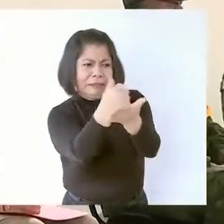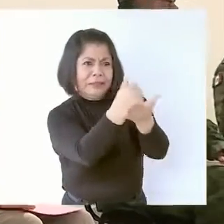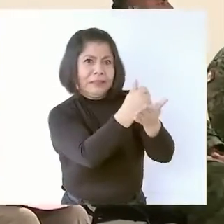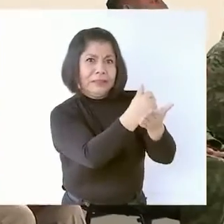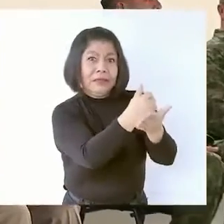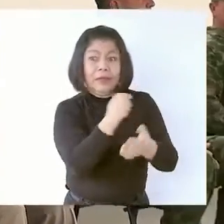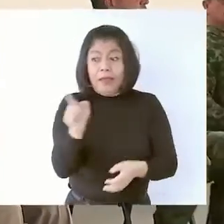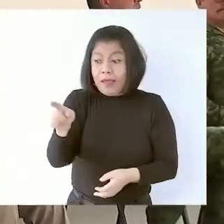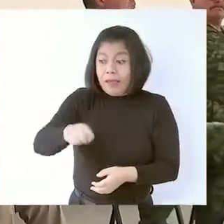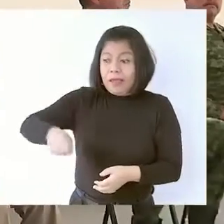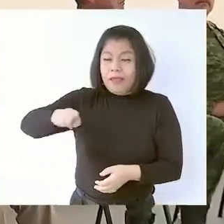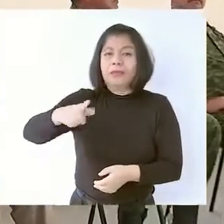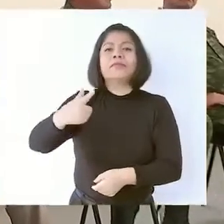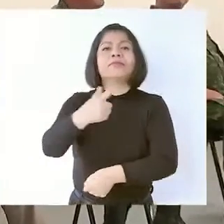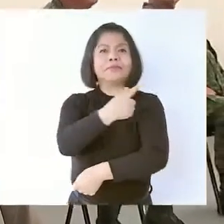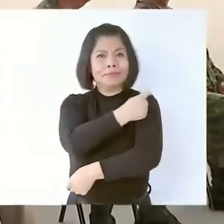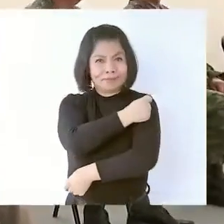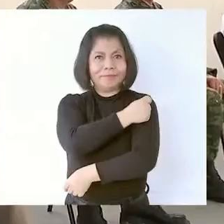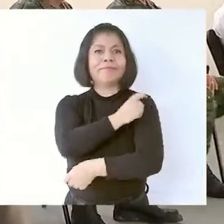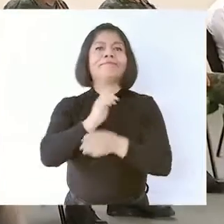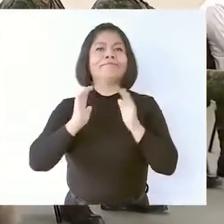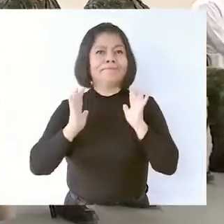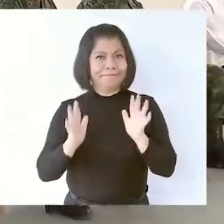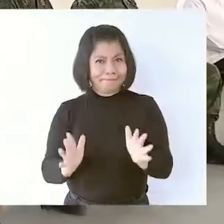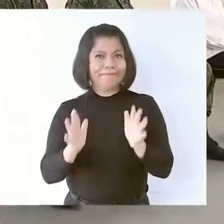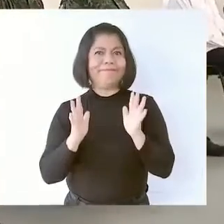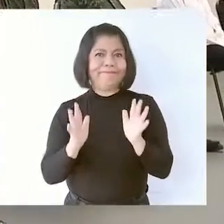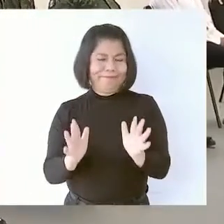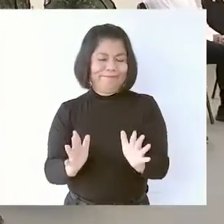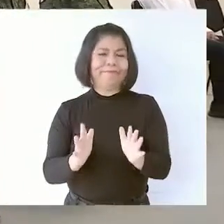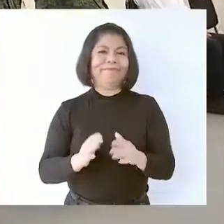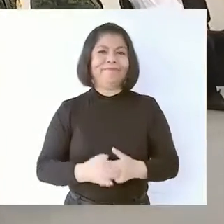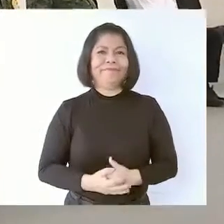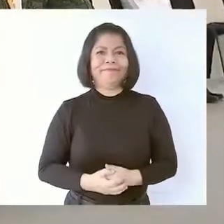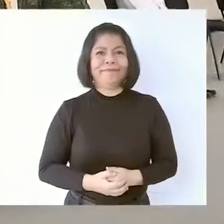de los